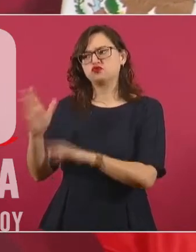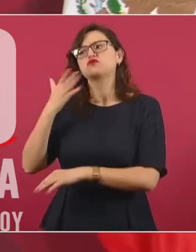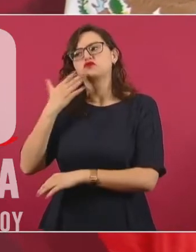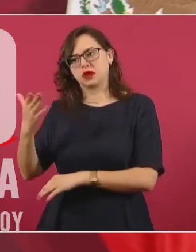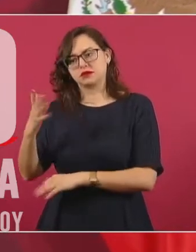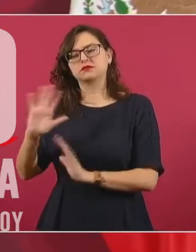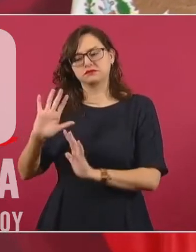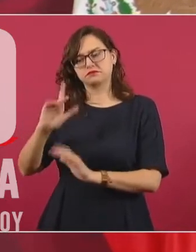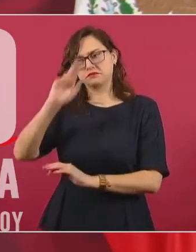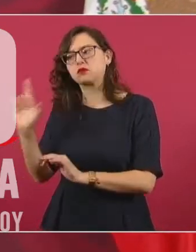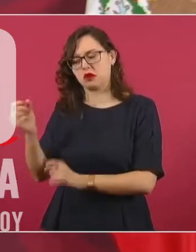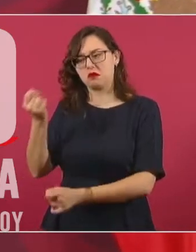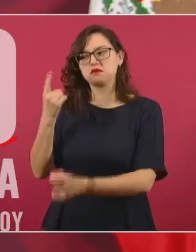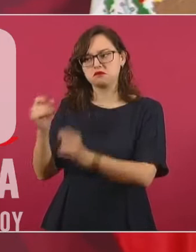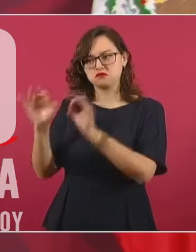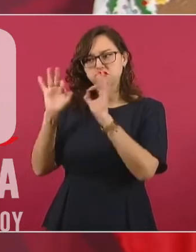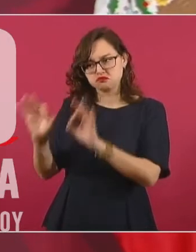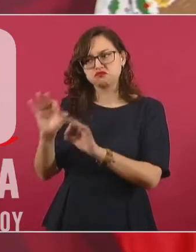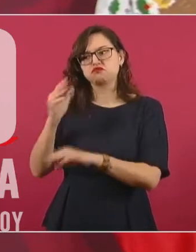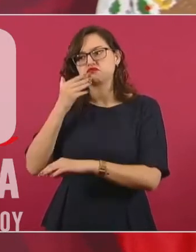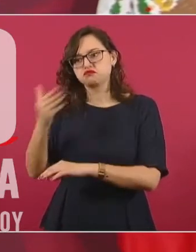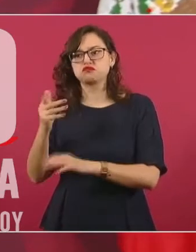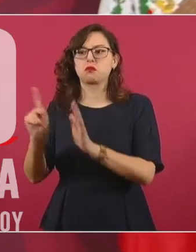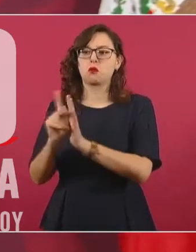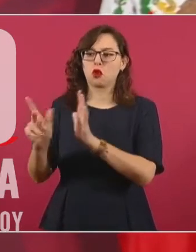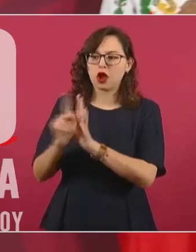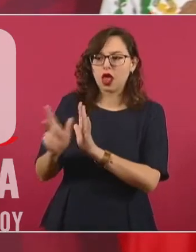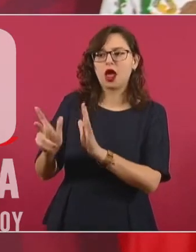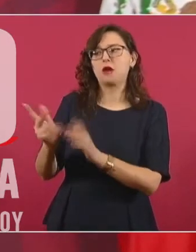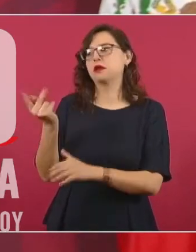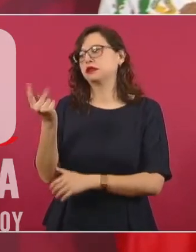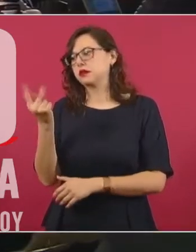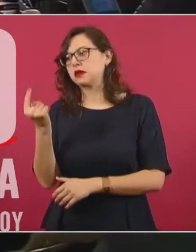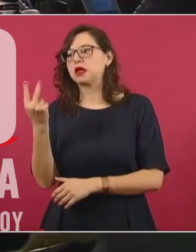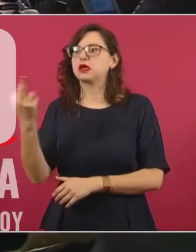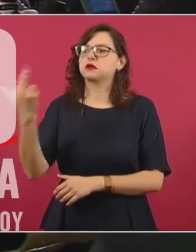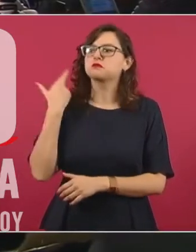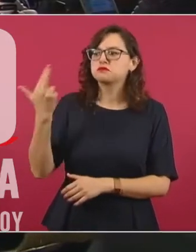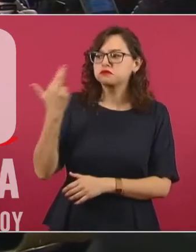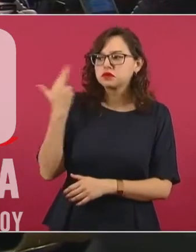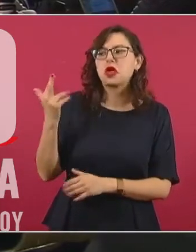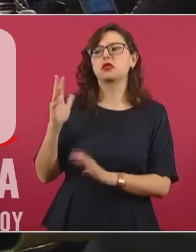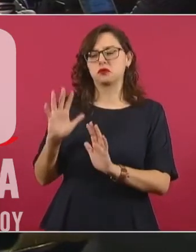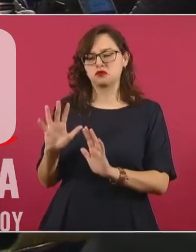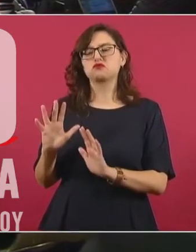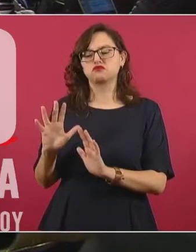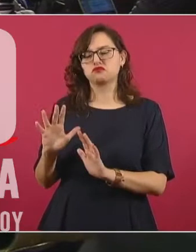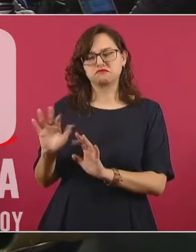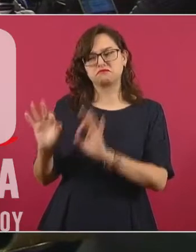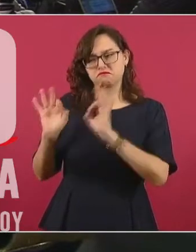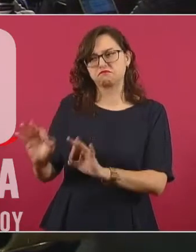en periódicos, en programas de televisión, de radio, donde sí